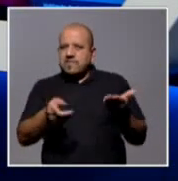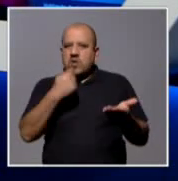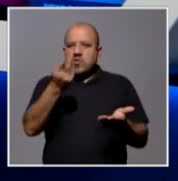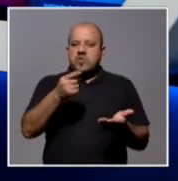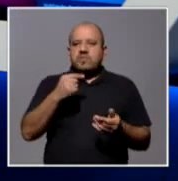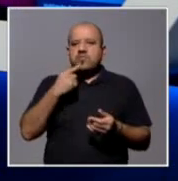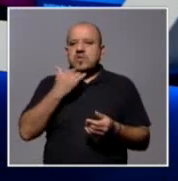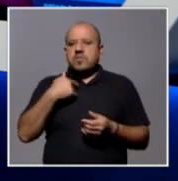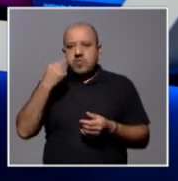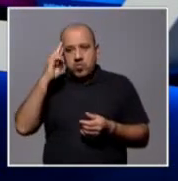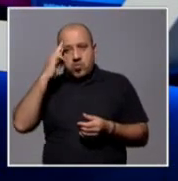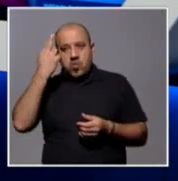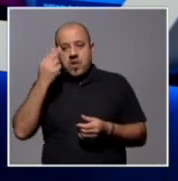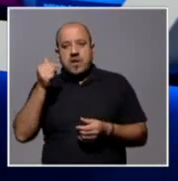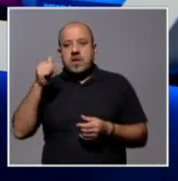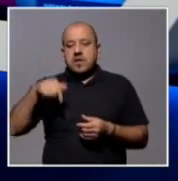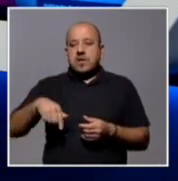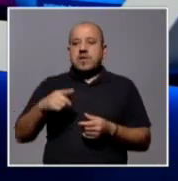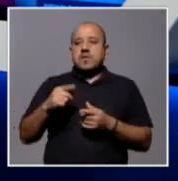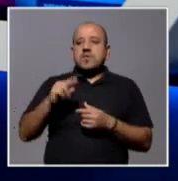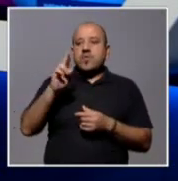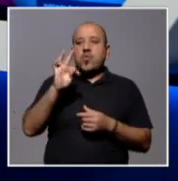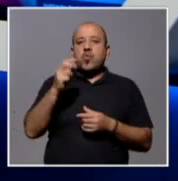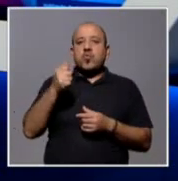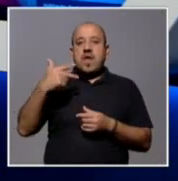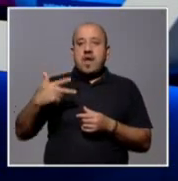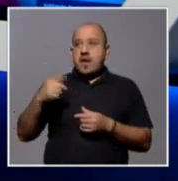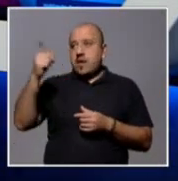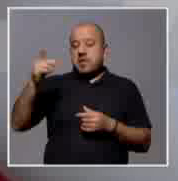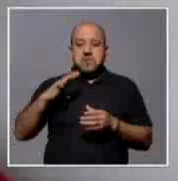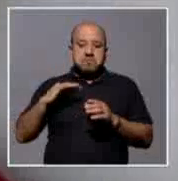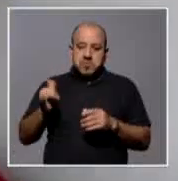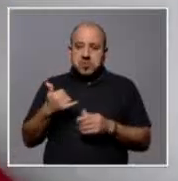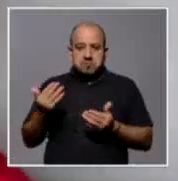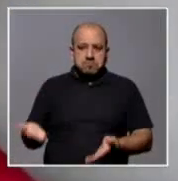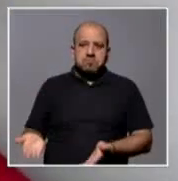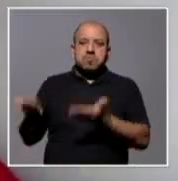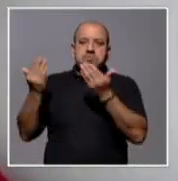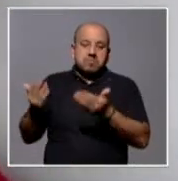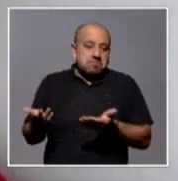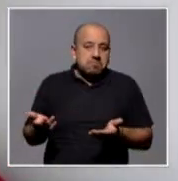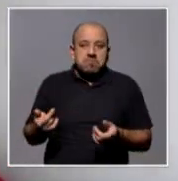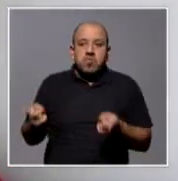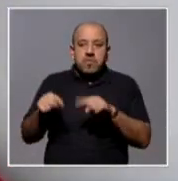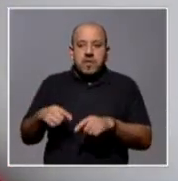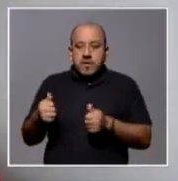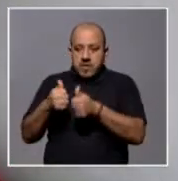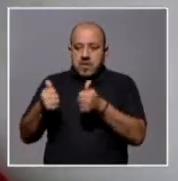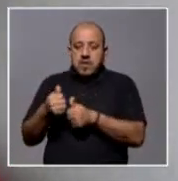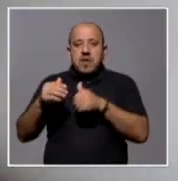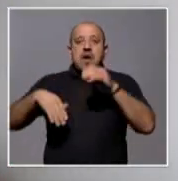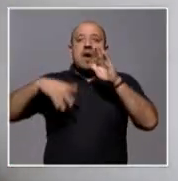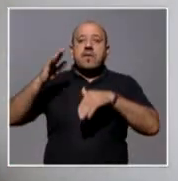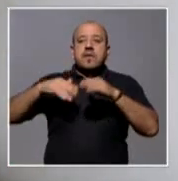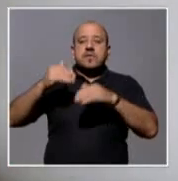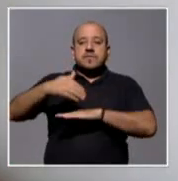ejemplo Uruguay, se flexibilizaron las medidas muy rápido. Y tal cual lo decís, a veces uno sale a la calle cuando me